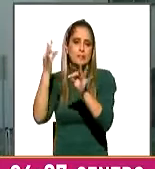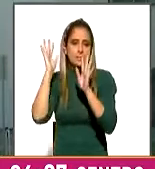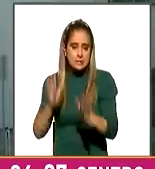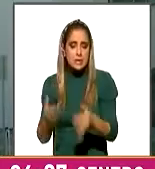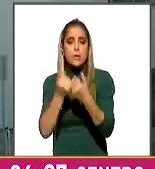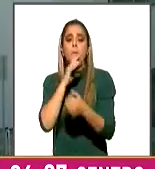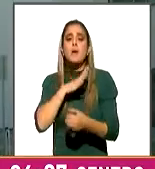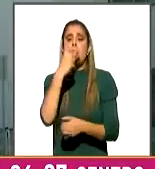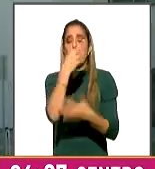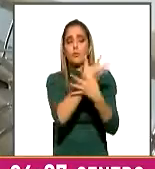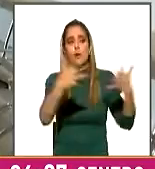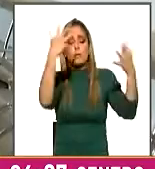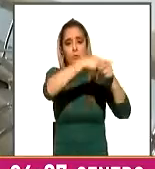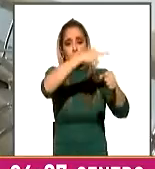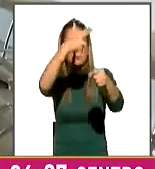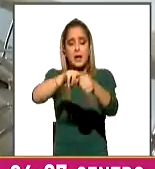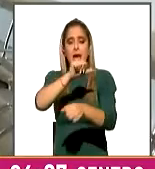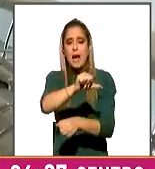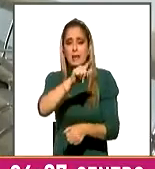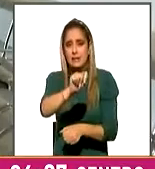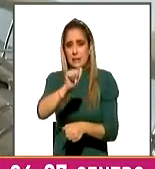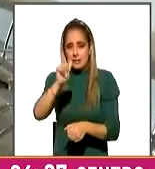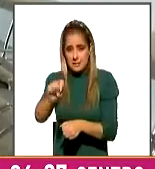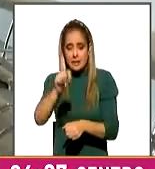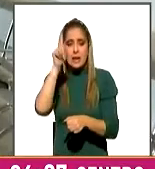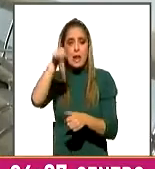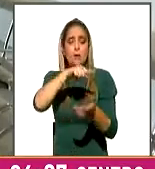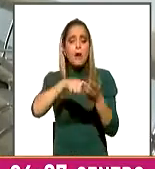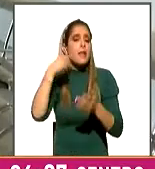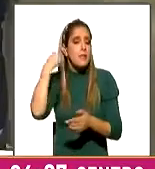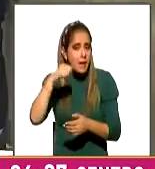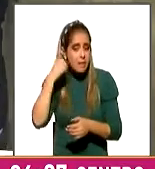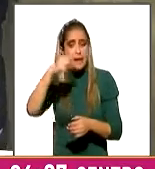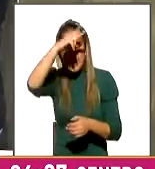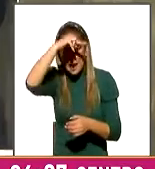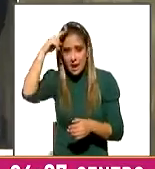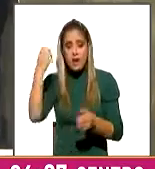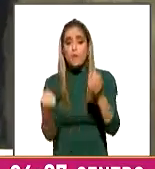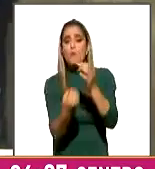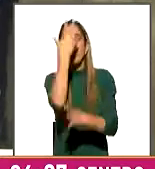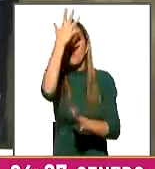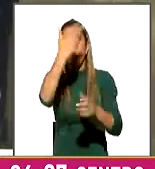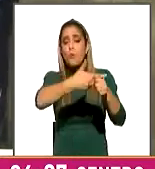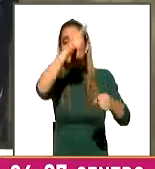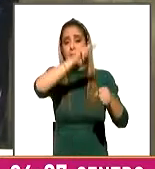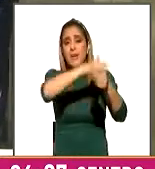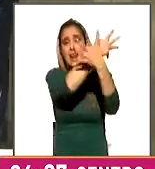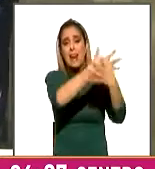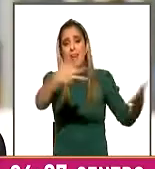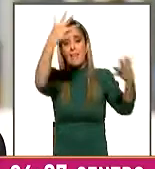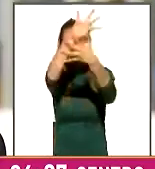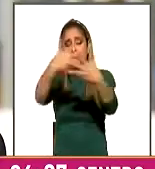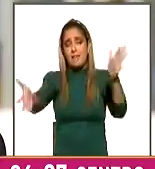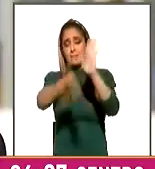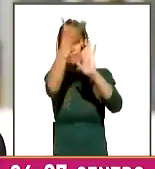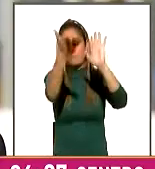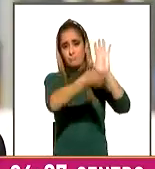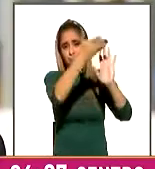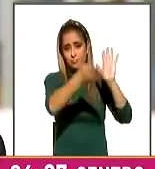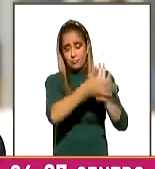y el equipamiento. En principios de años tenemos la posibilidad ya de entregar 49 unidades de medicina